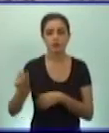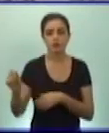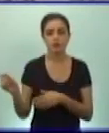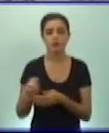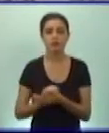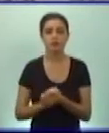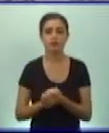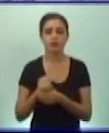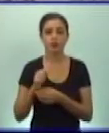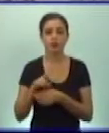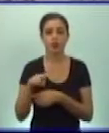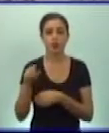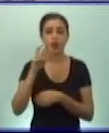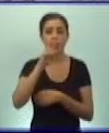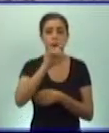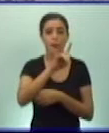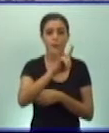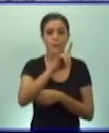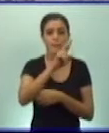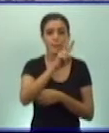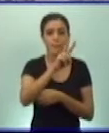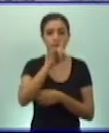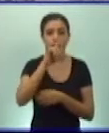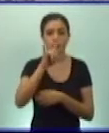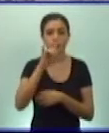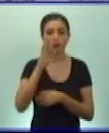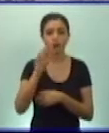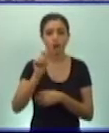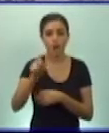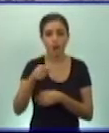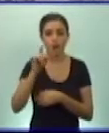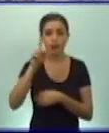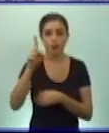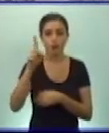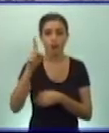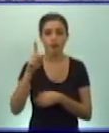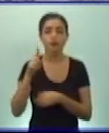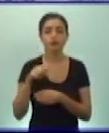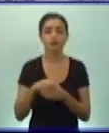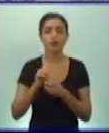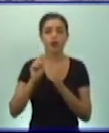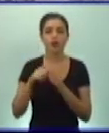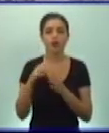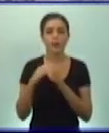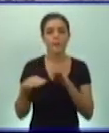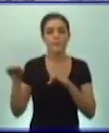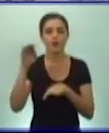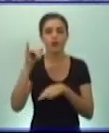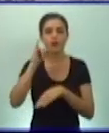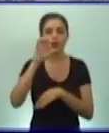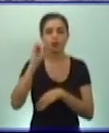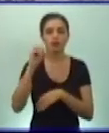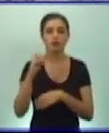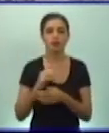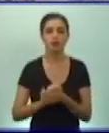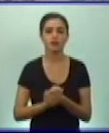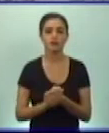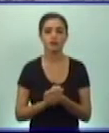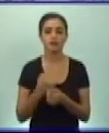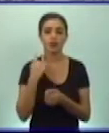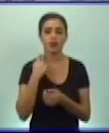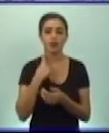21,9% de la población son adultos mayores. Observemos en Santi Espíritu, con un 21,8%, Pinar del Río con